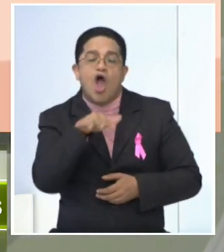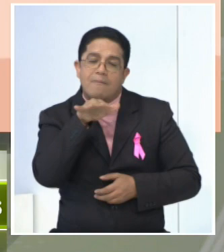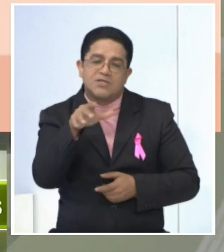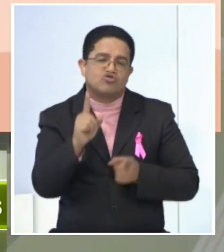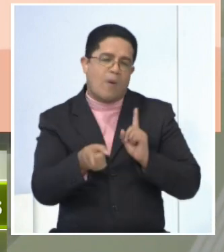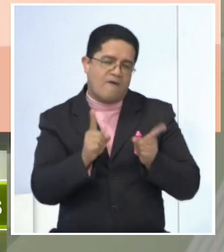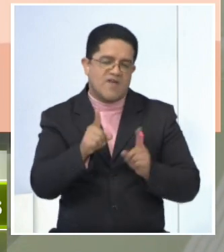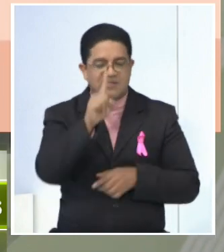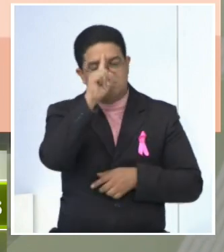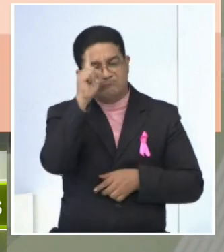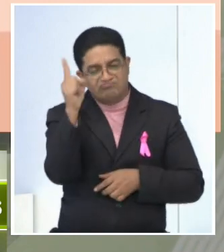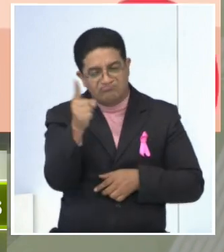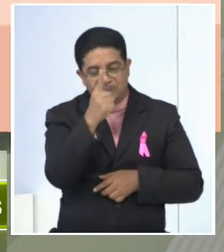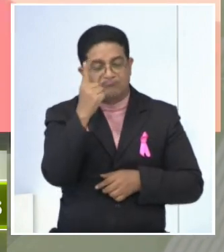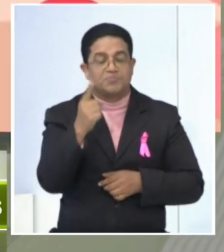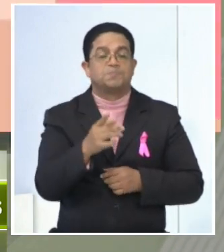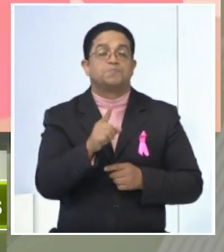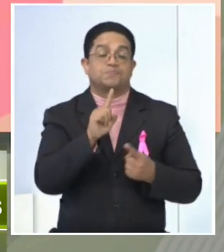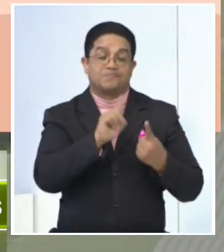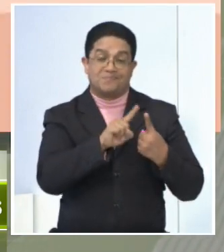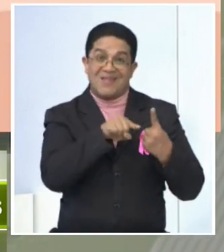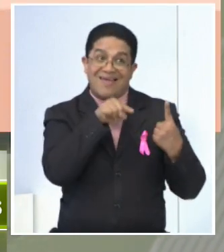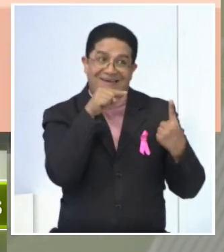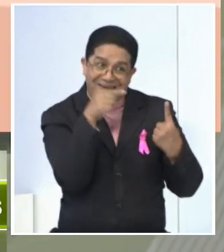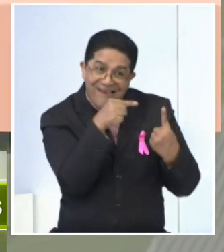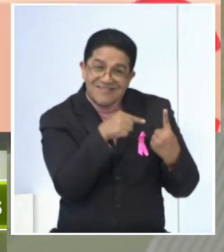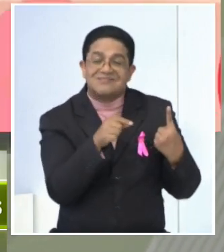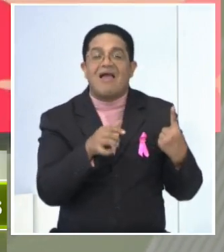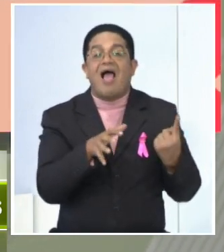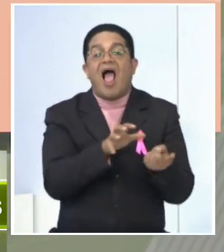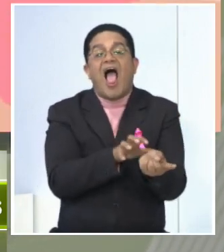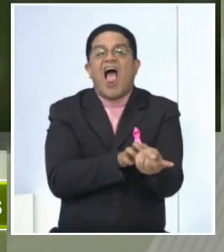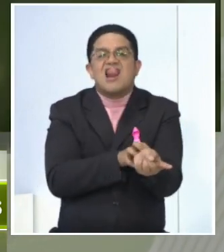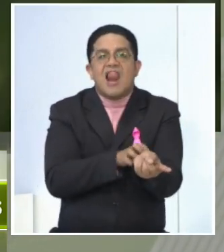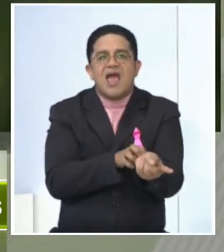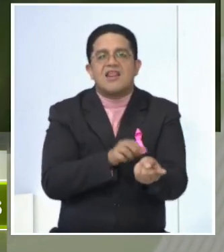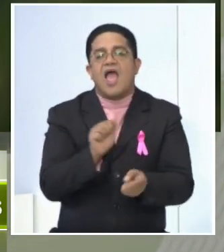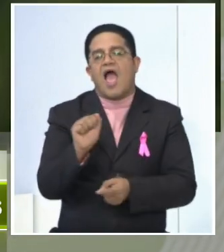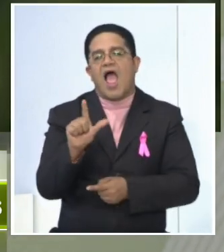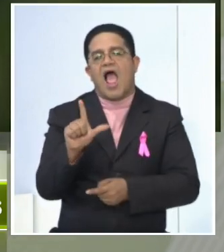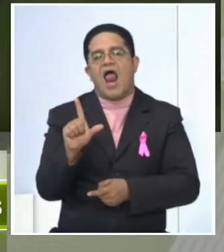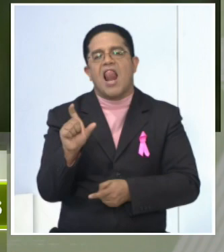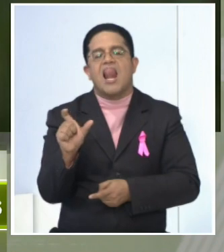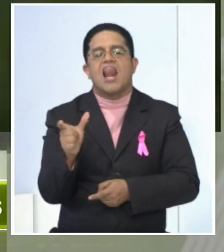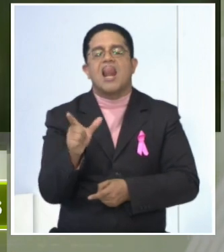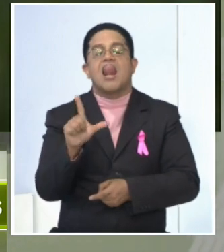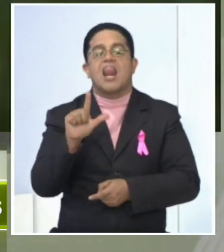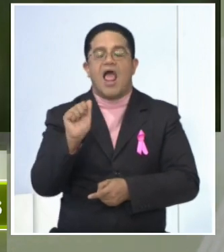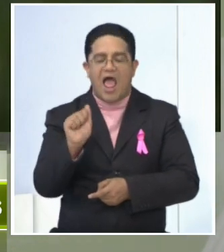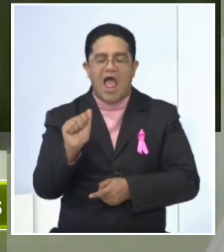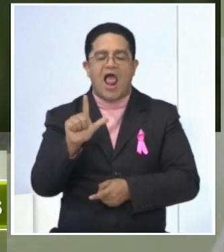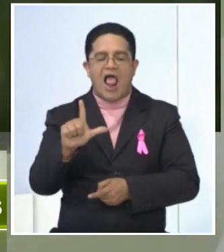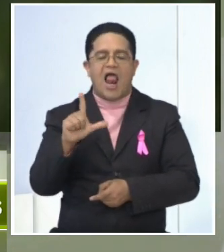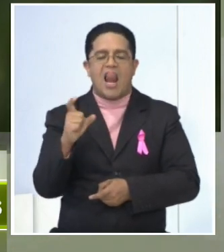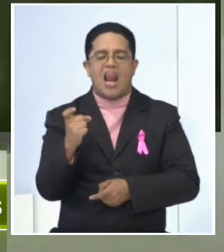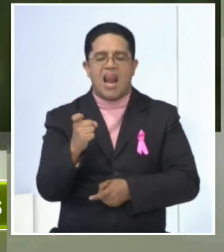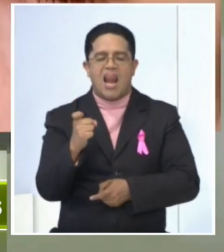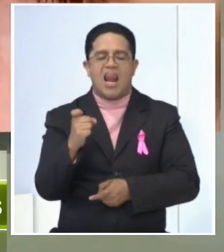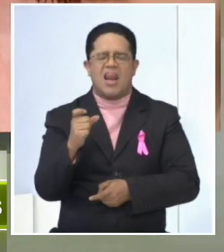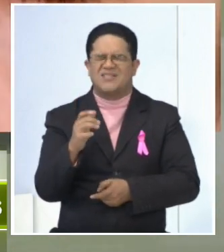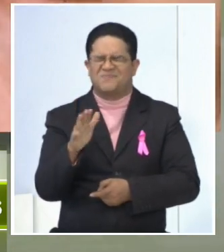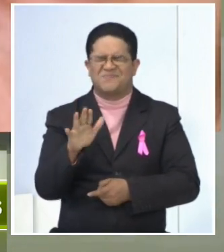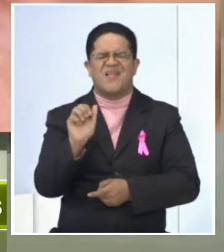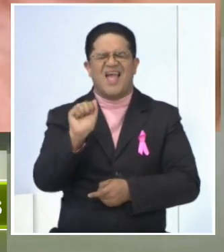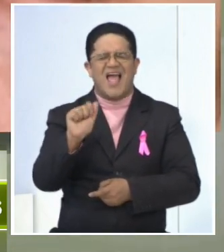algunas ocasiones particulares. Esa es la alergia alimentaria y eso es lo que se produce, pues digamos, en la mayoría de los pacientes que tienen pues todo este